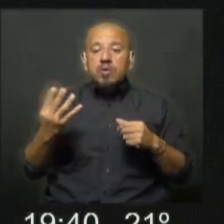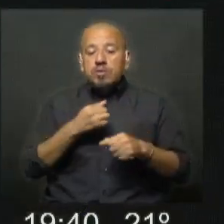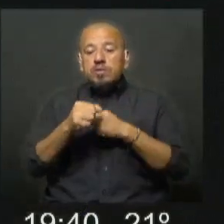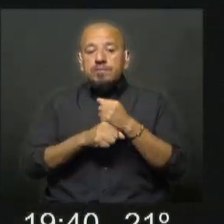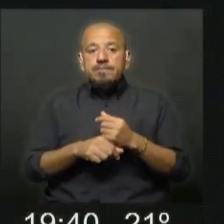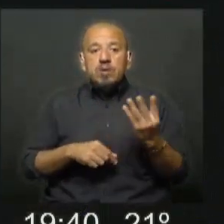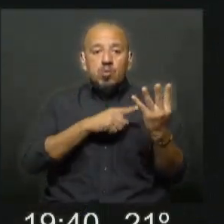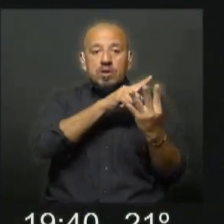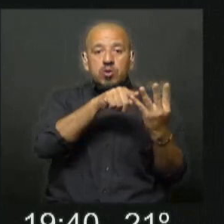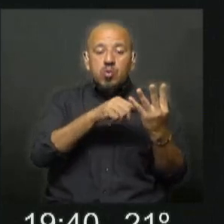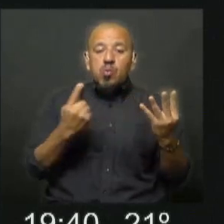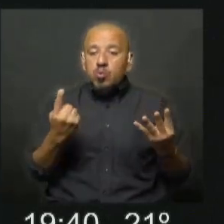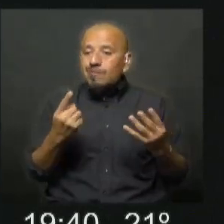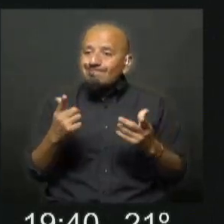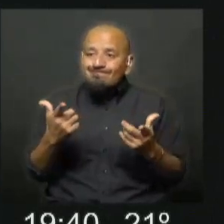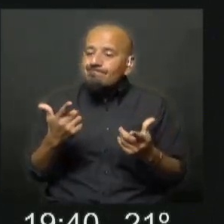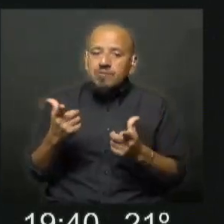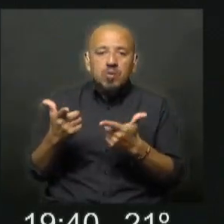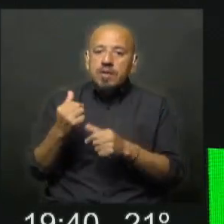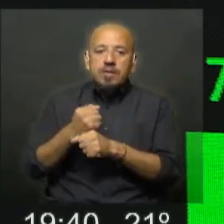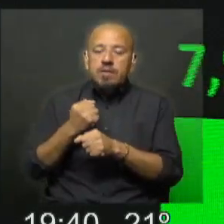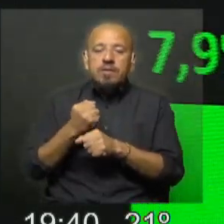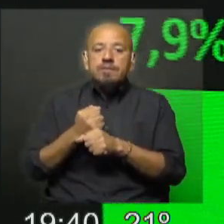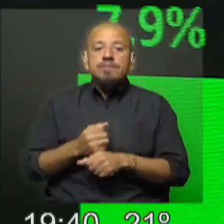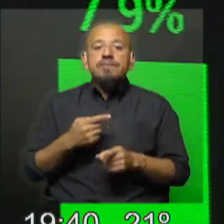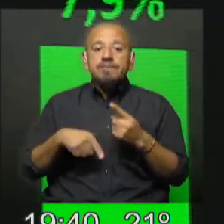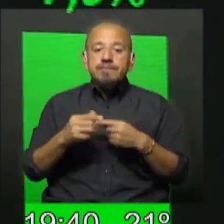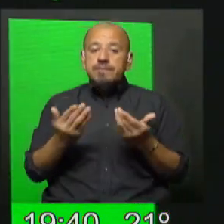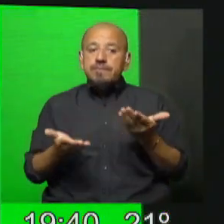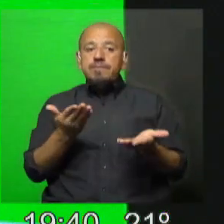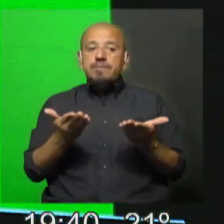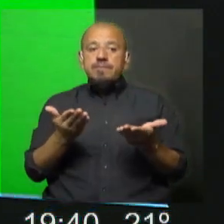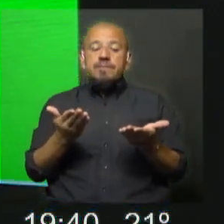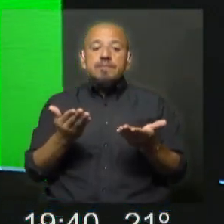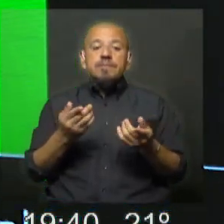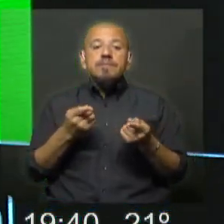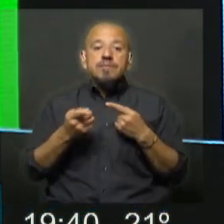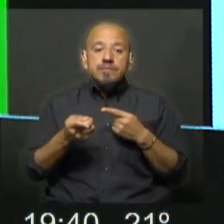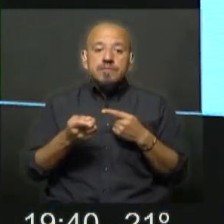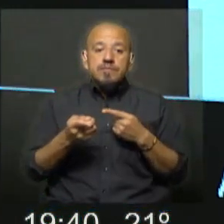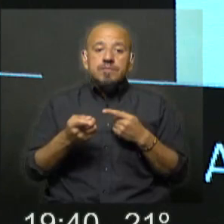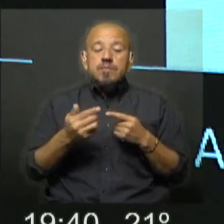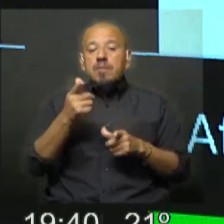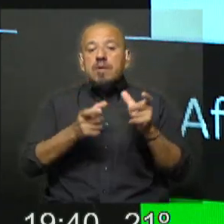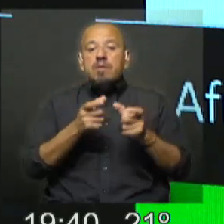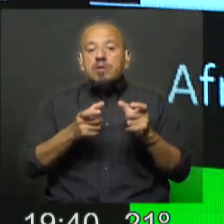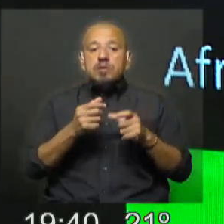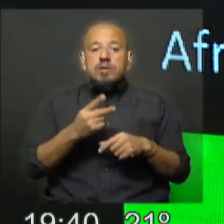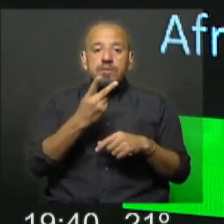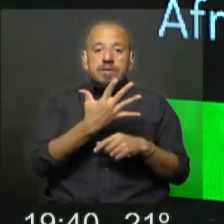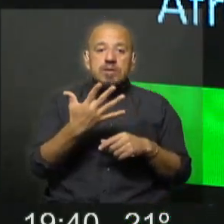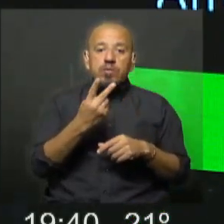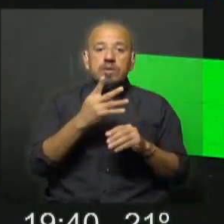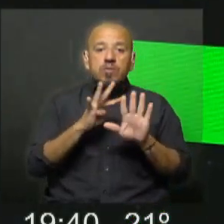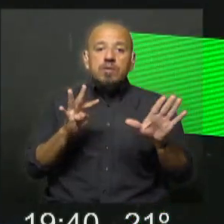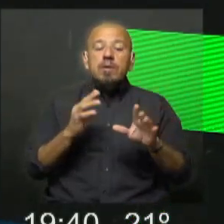está consiguiendo empleo pese a que lo está buscando activamente. Eso contrasta marcadamente con las personas que tienen entre 25 y 29, pero